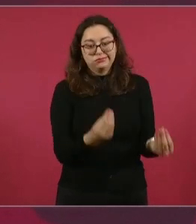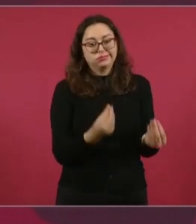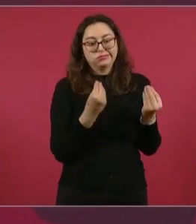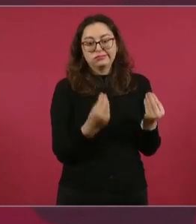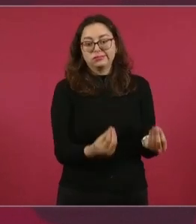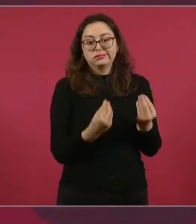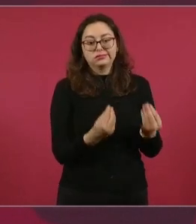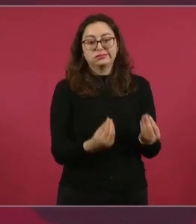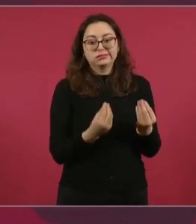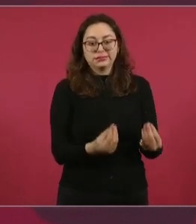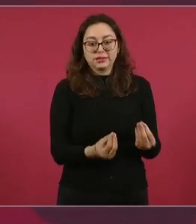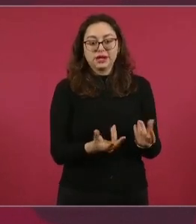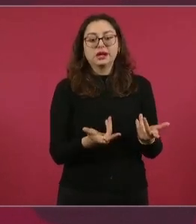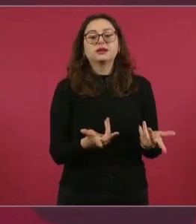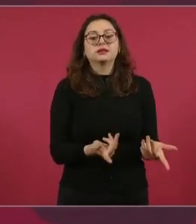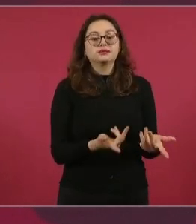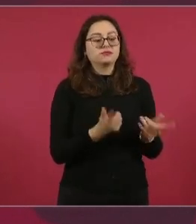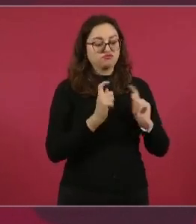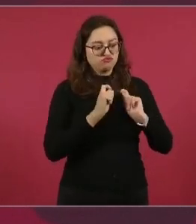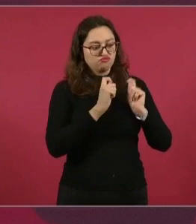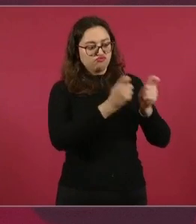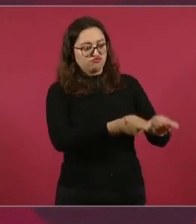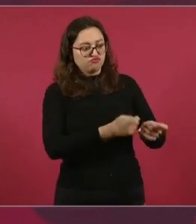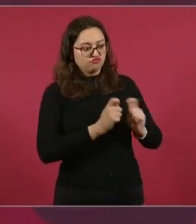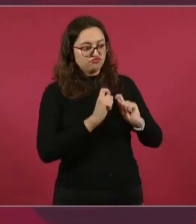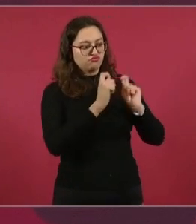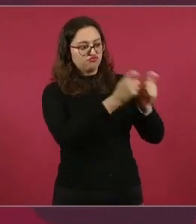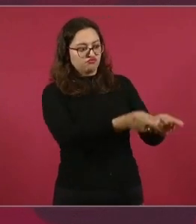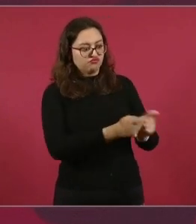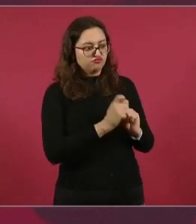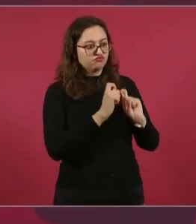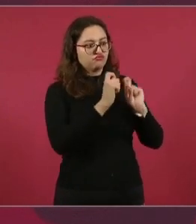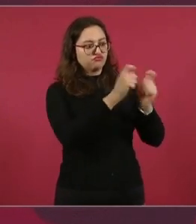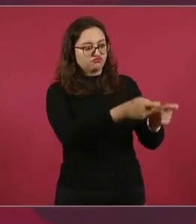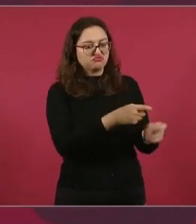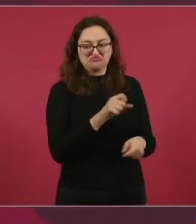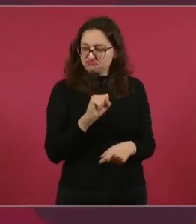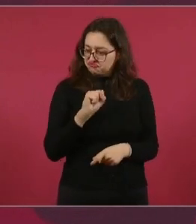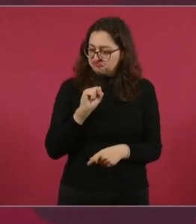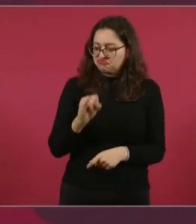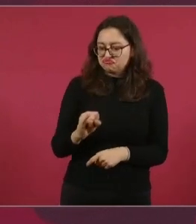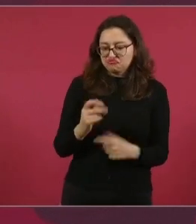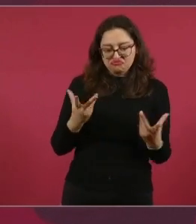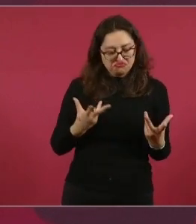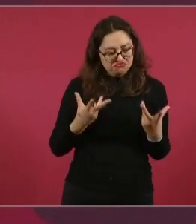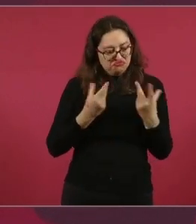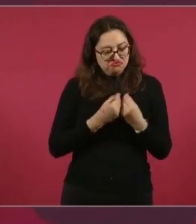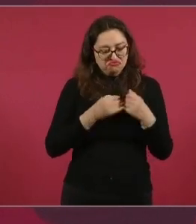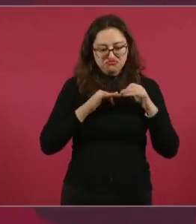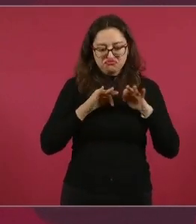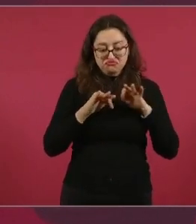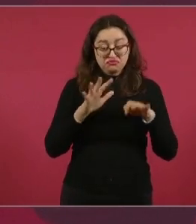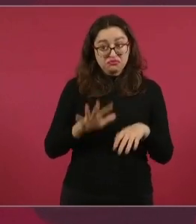en el encargo que me dio el pueblo para llevar a cabo la transformación.